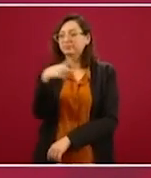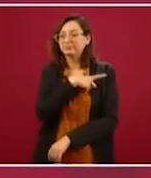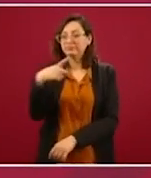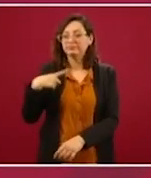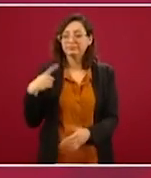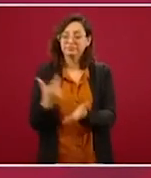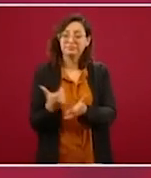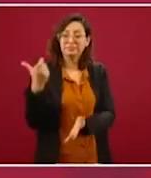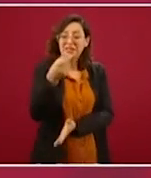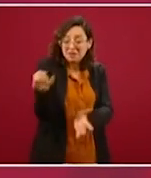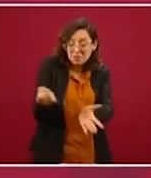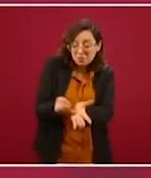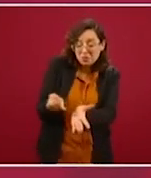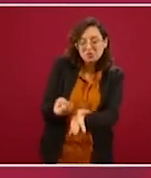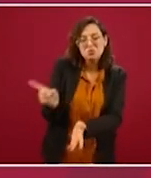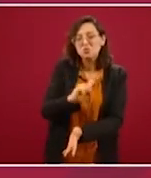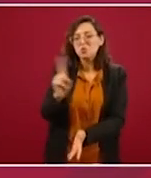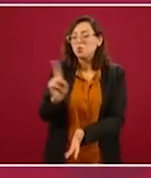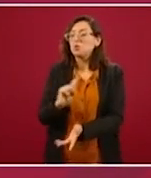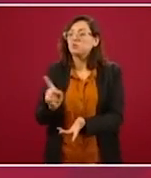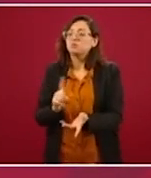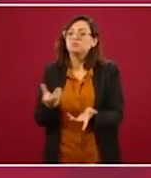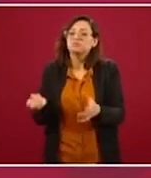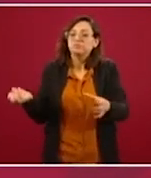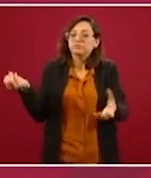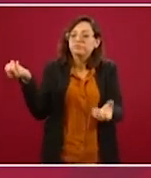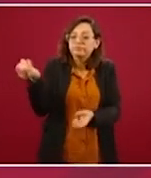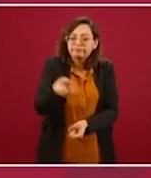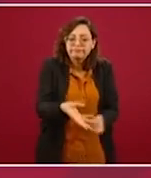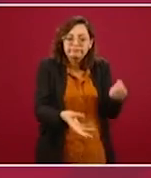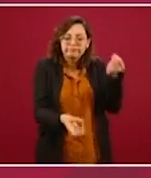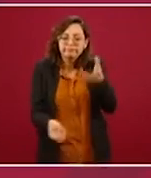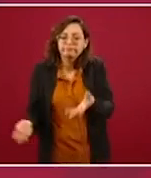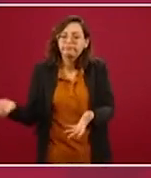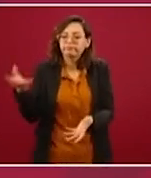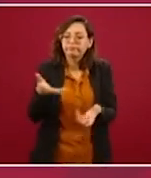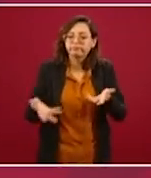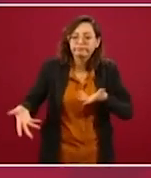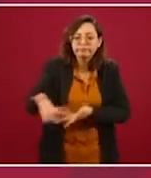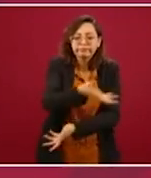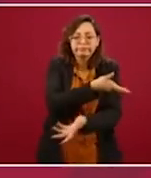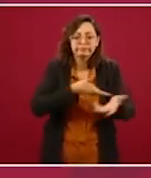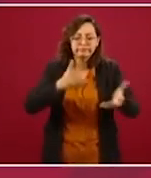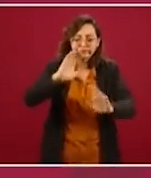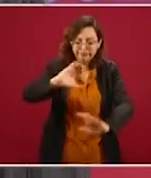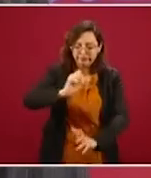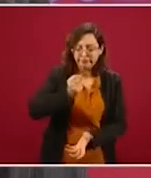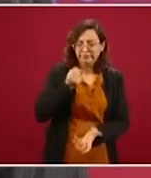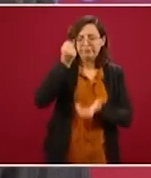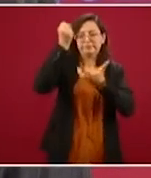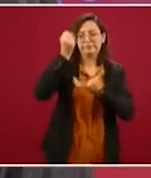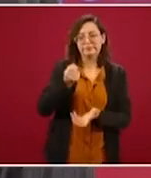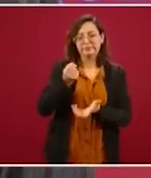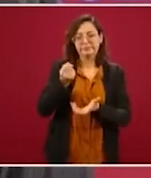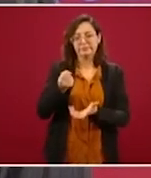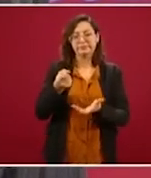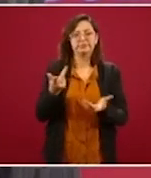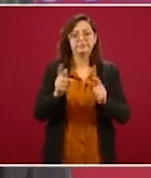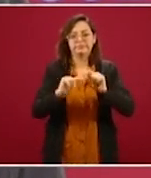contribuciones, y que ayuden porque de eso se tiene presupuesto para los programas